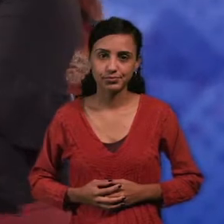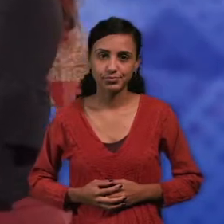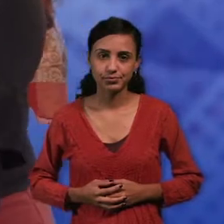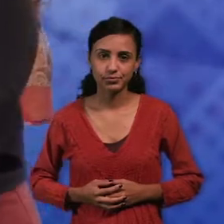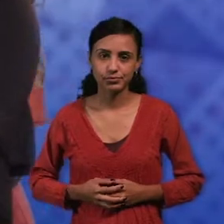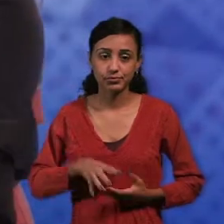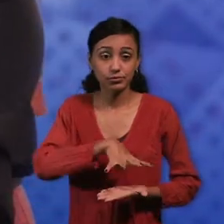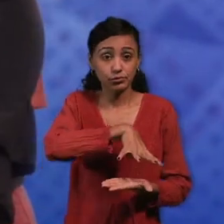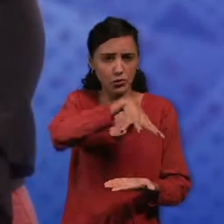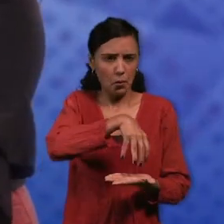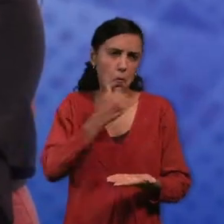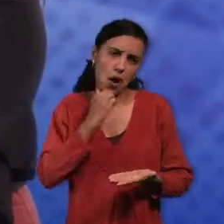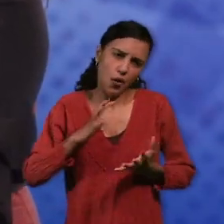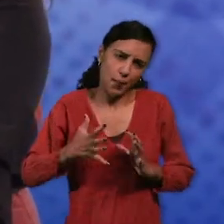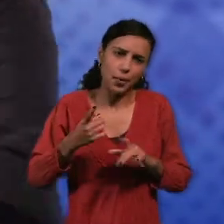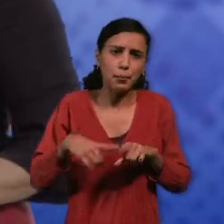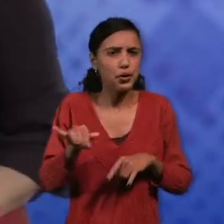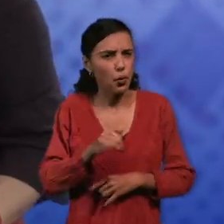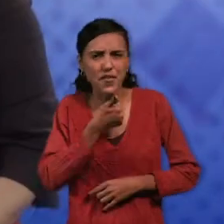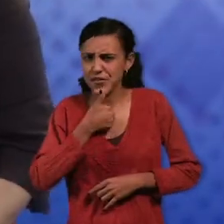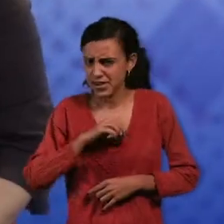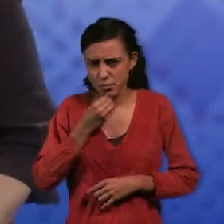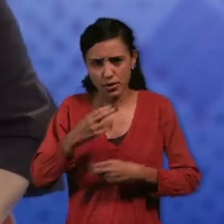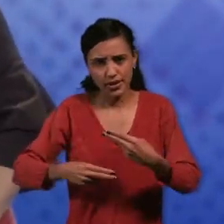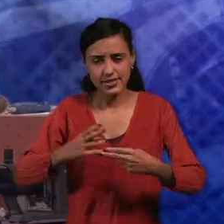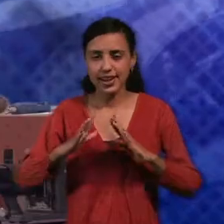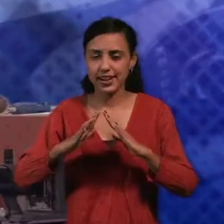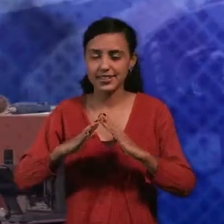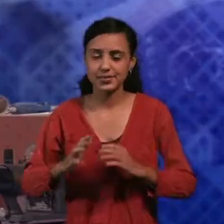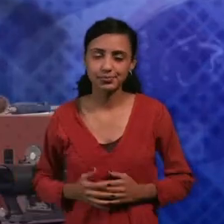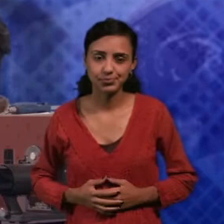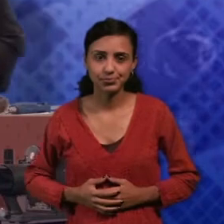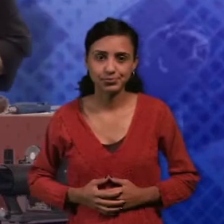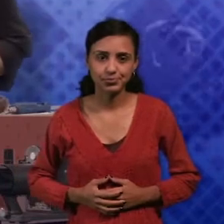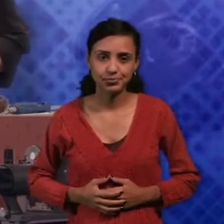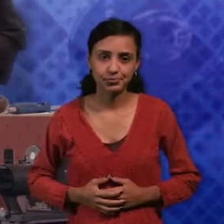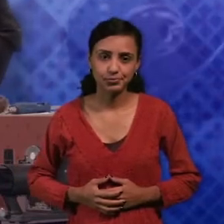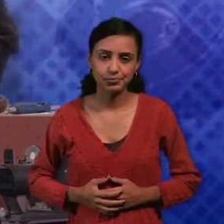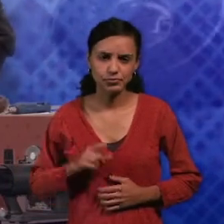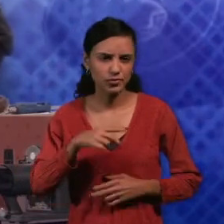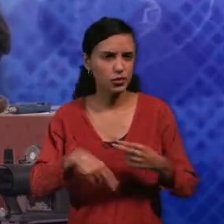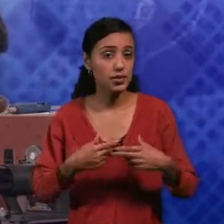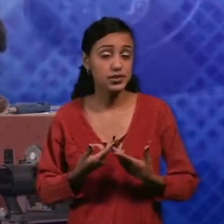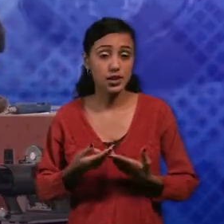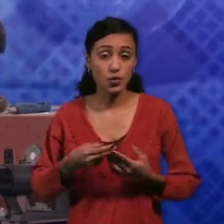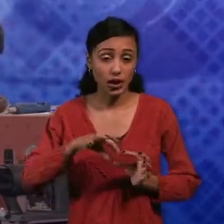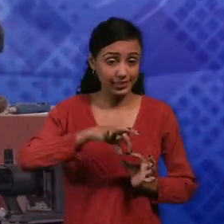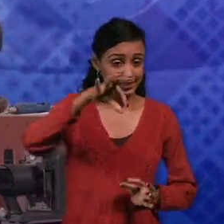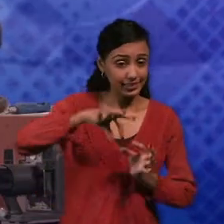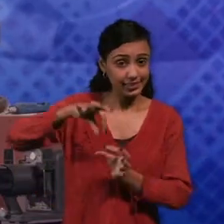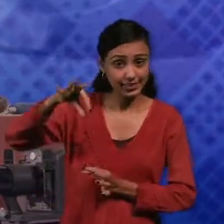es un poco más complejo, pero igual muy asequible a realizarlo en casa. Para ello vamos a confeccionar estas paticas,